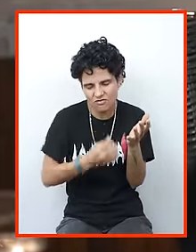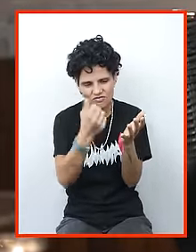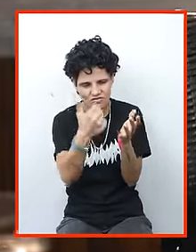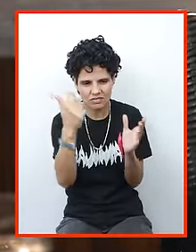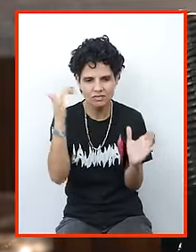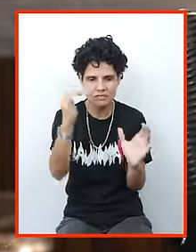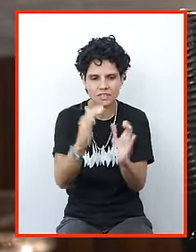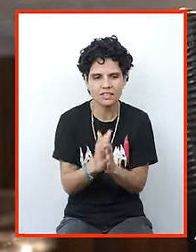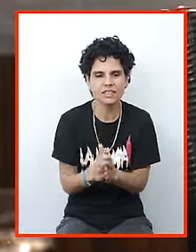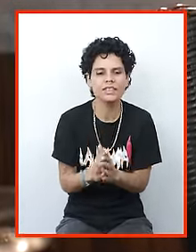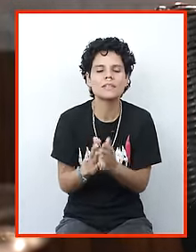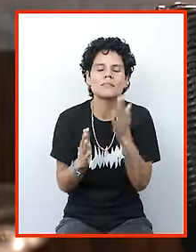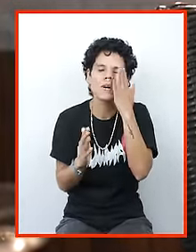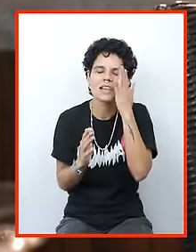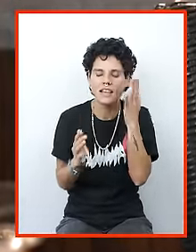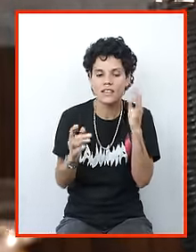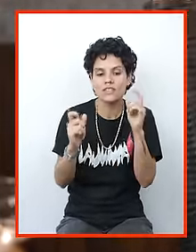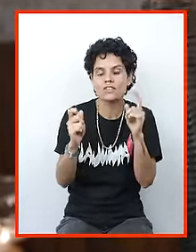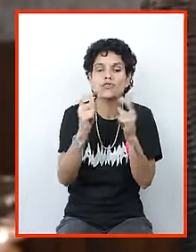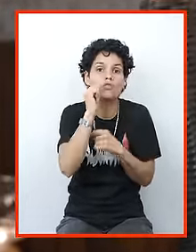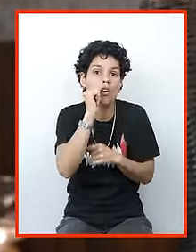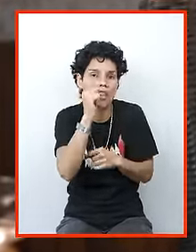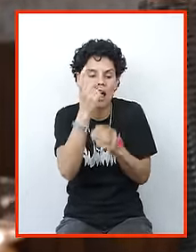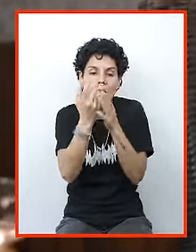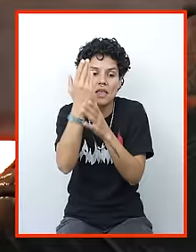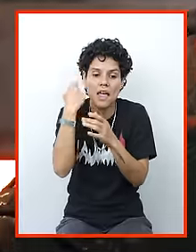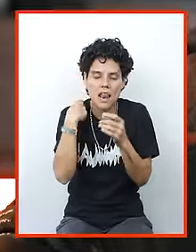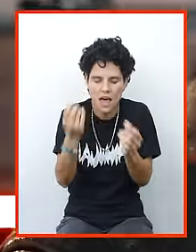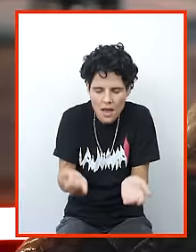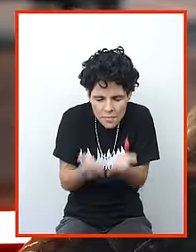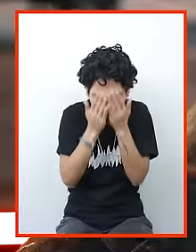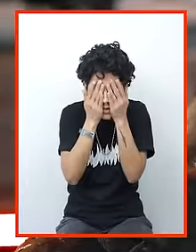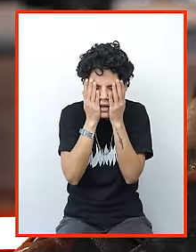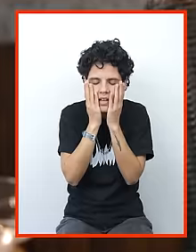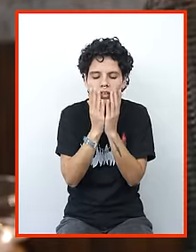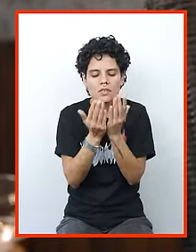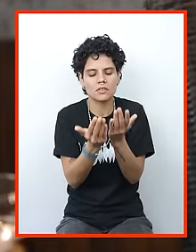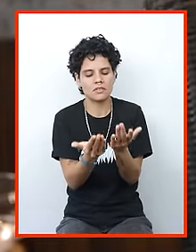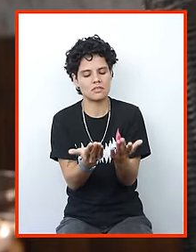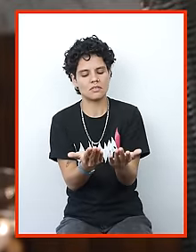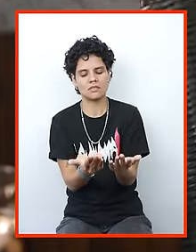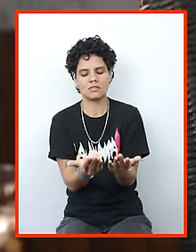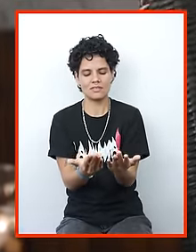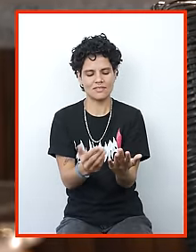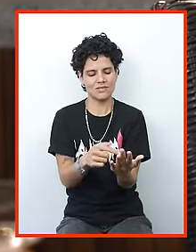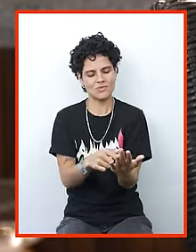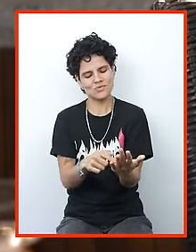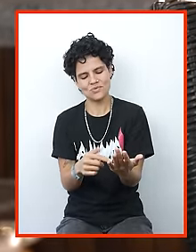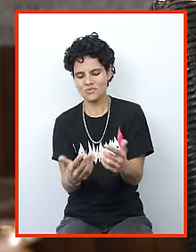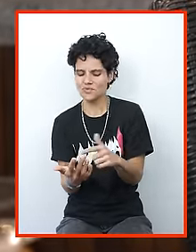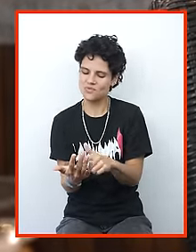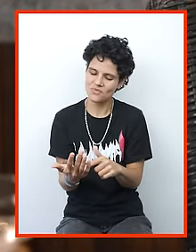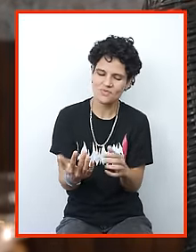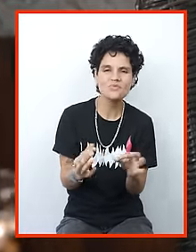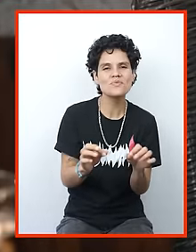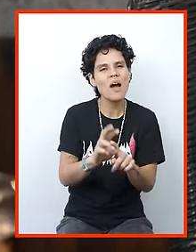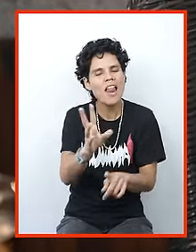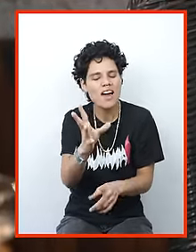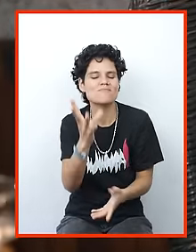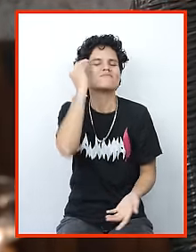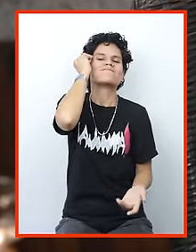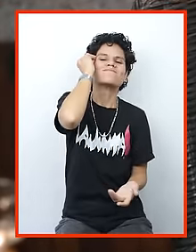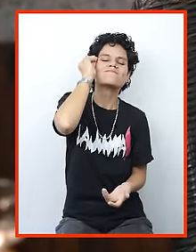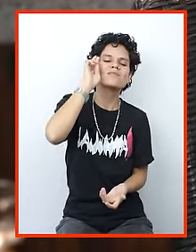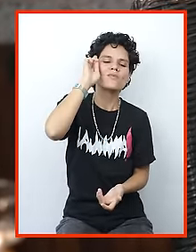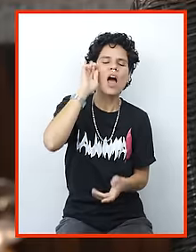años más, levantarte todos los días de la mañana, costé como que lavarte la cara y decir, weón, claro, recuerdo, soy un músico.